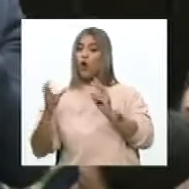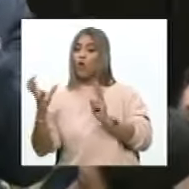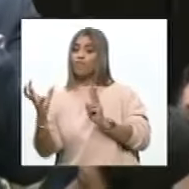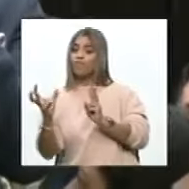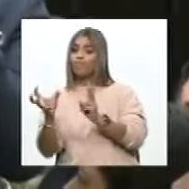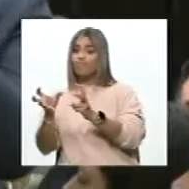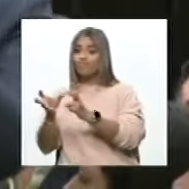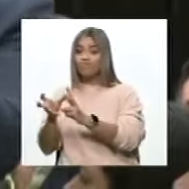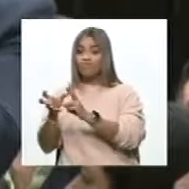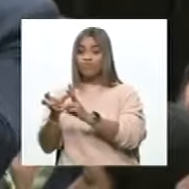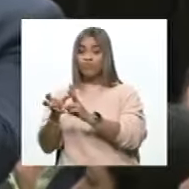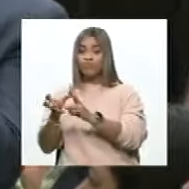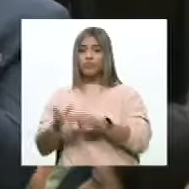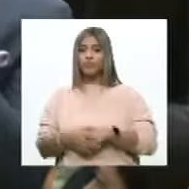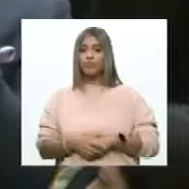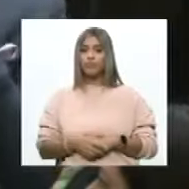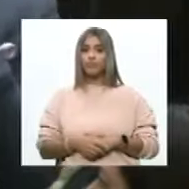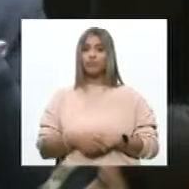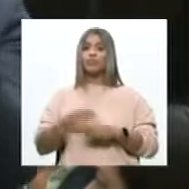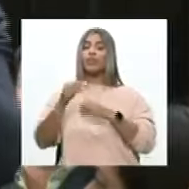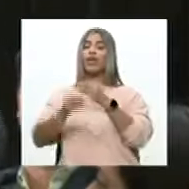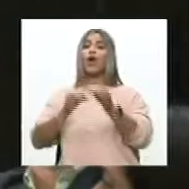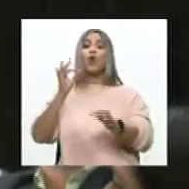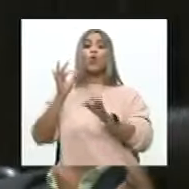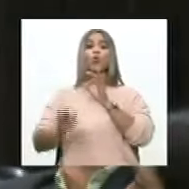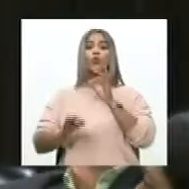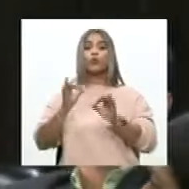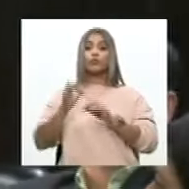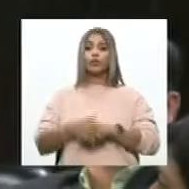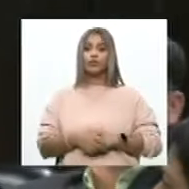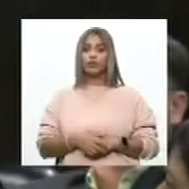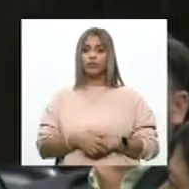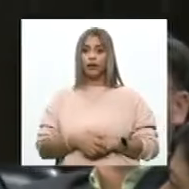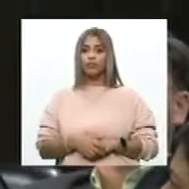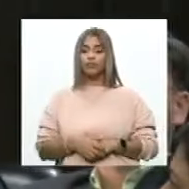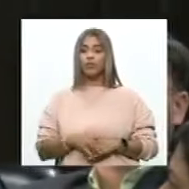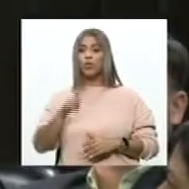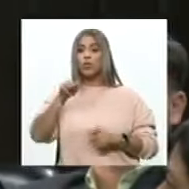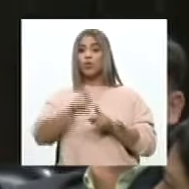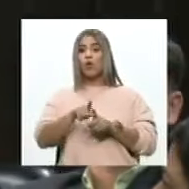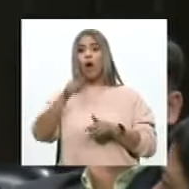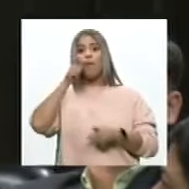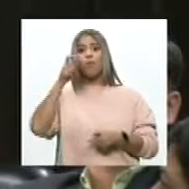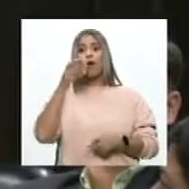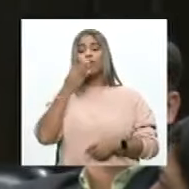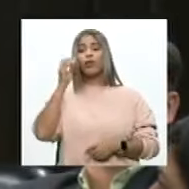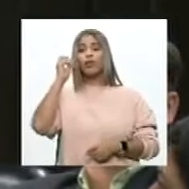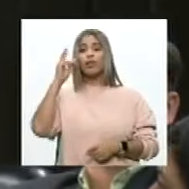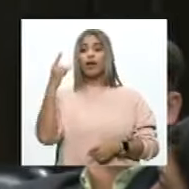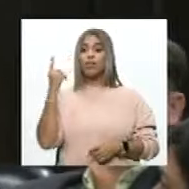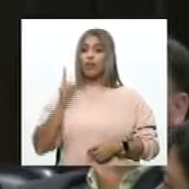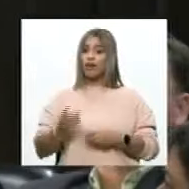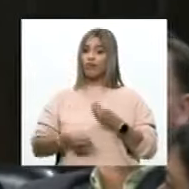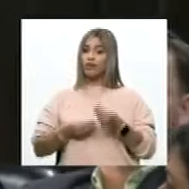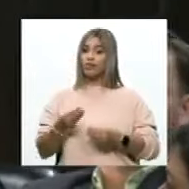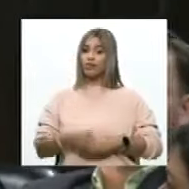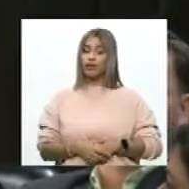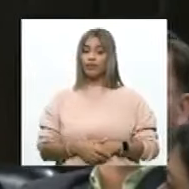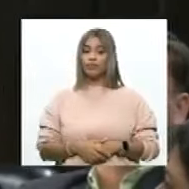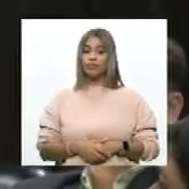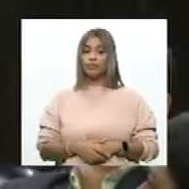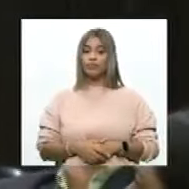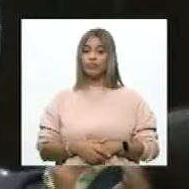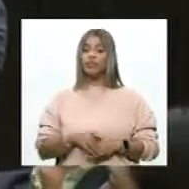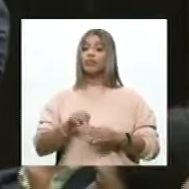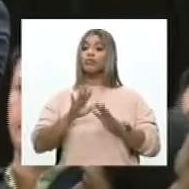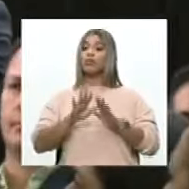venía e hicieron la justicia que como pueblos indígenas tenían que hacer, quedándose,